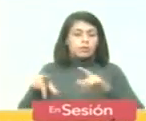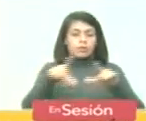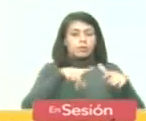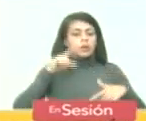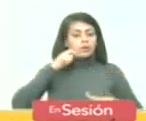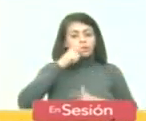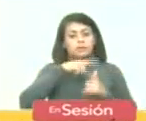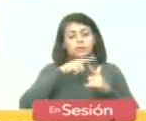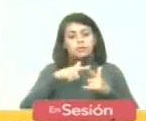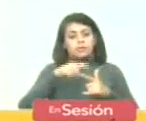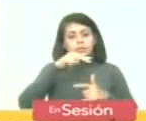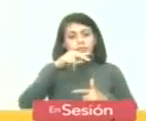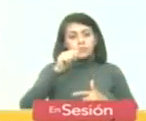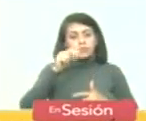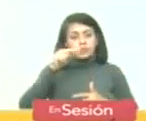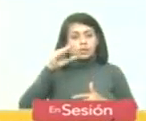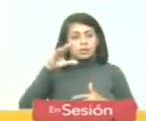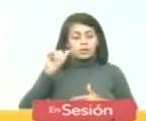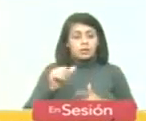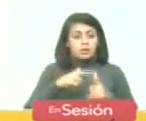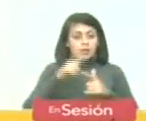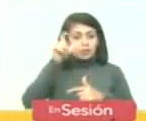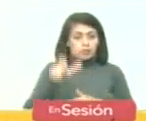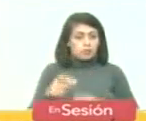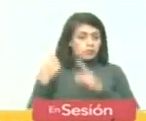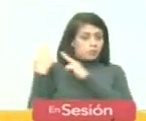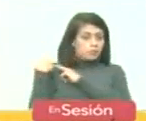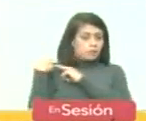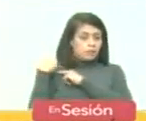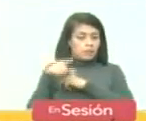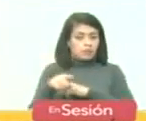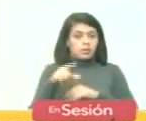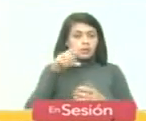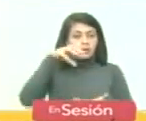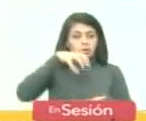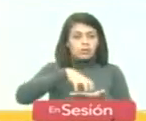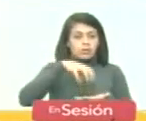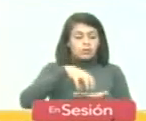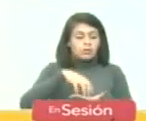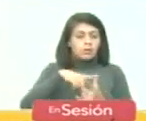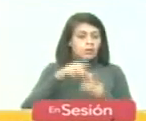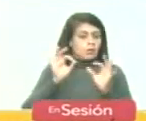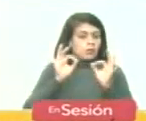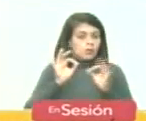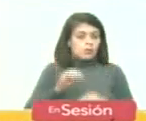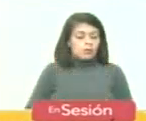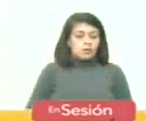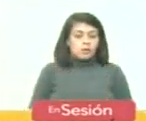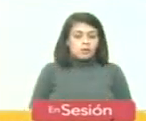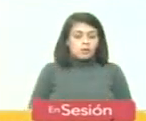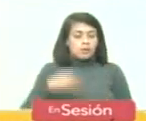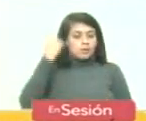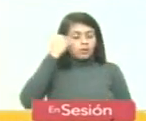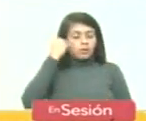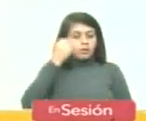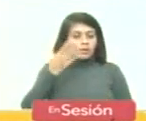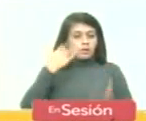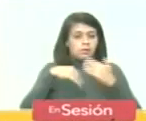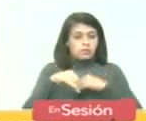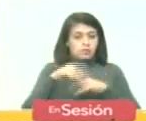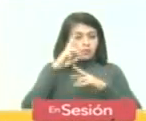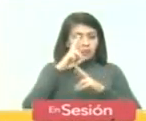Taiwán de Nancy Pelosi, máxima representante del Congreso estadounidense. Considerando que